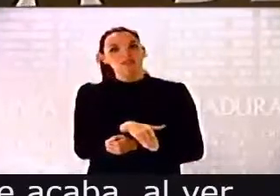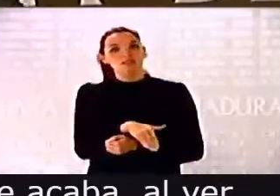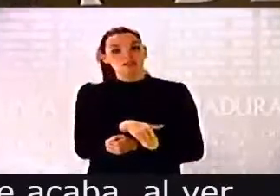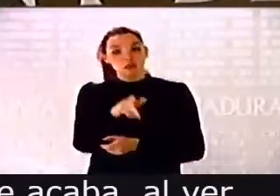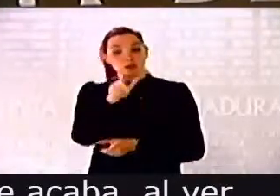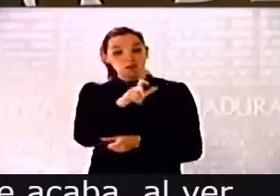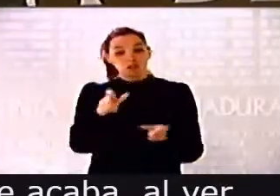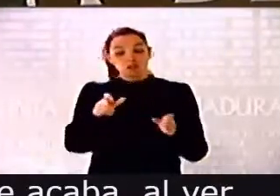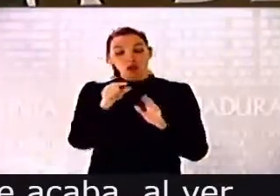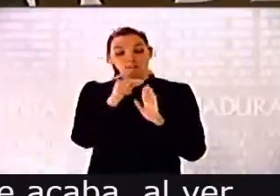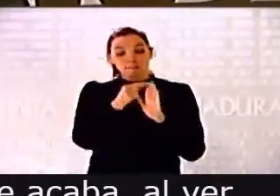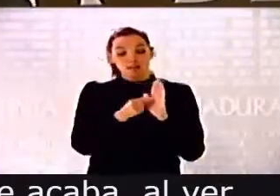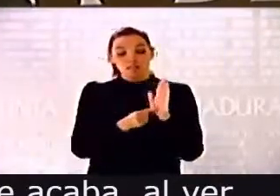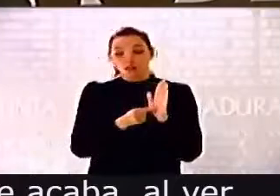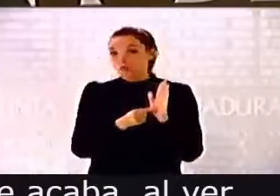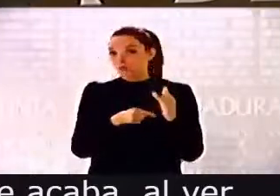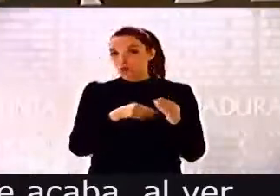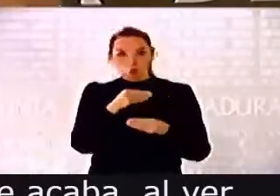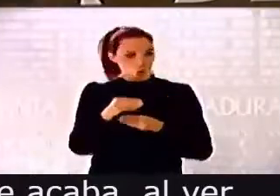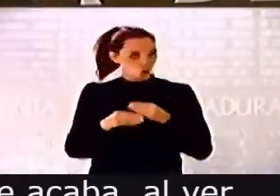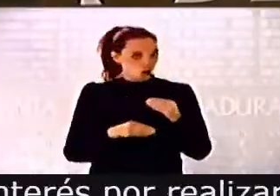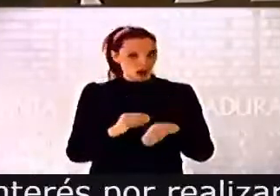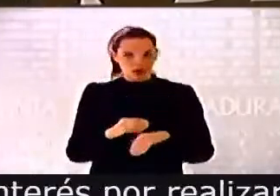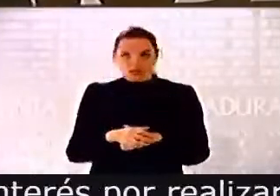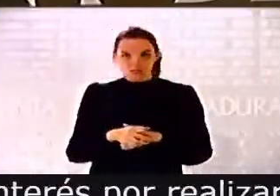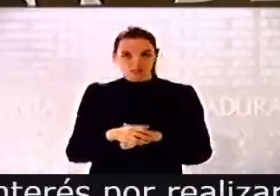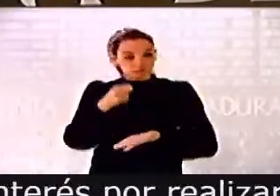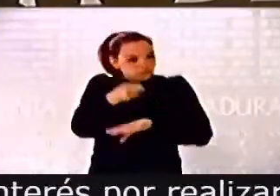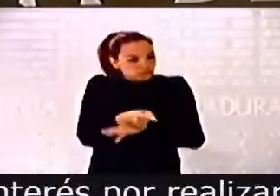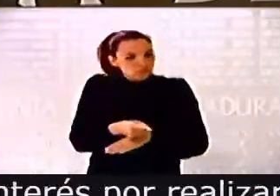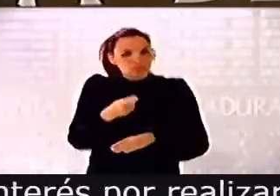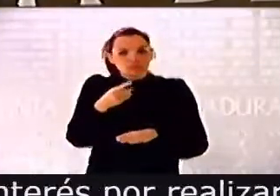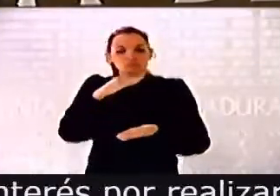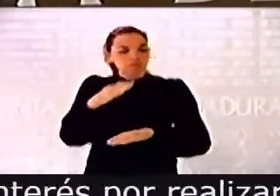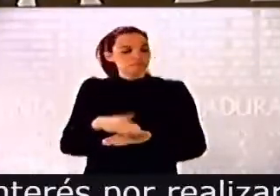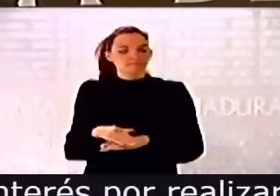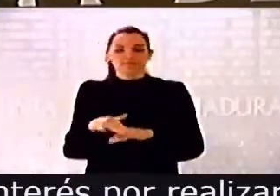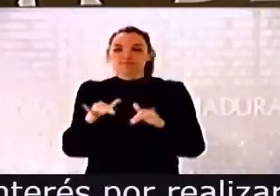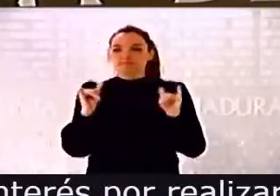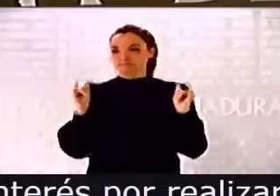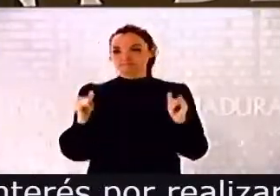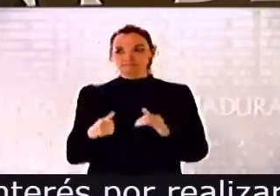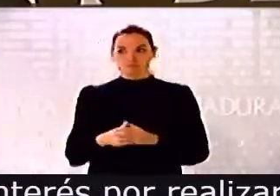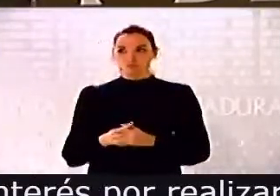realizar las medidas de aislamiento necesarias.